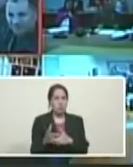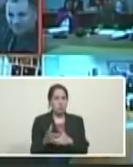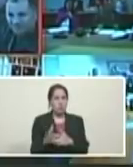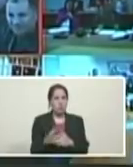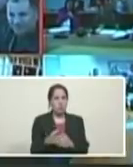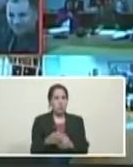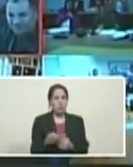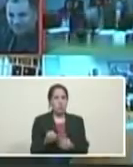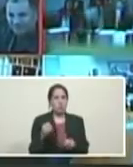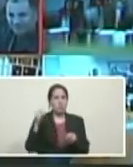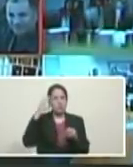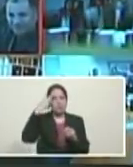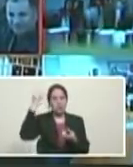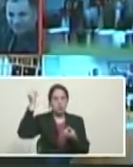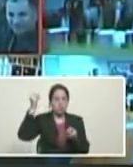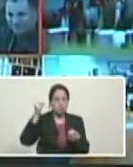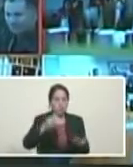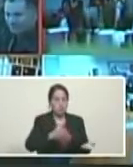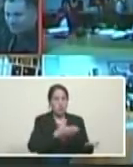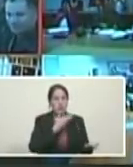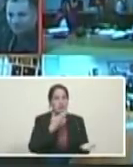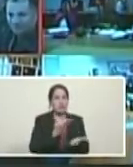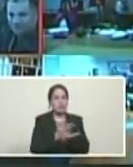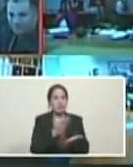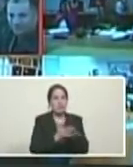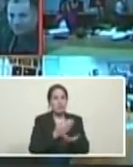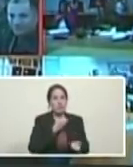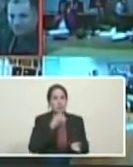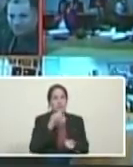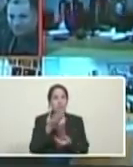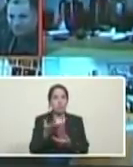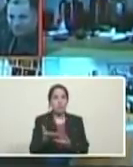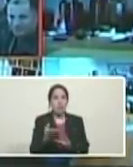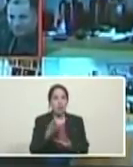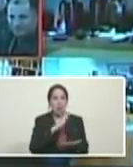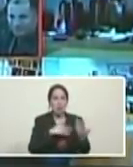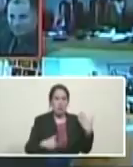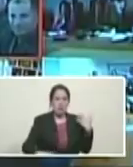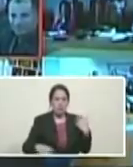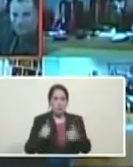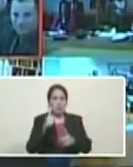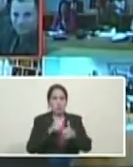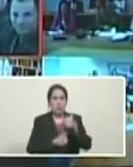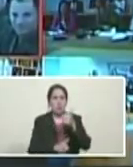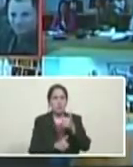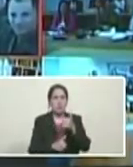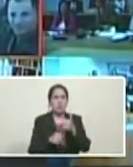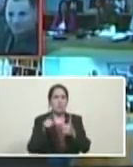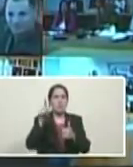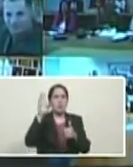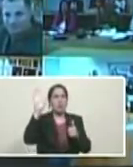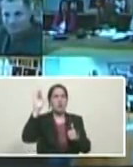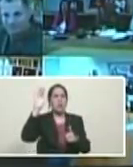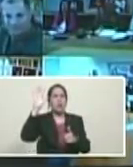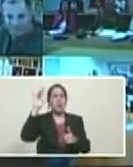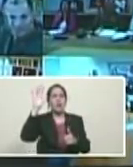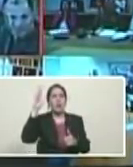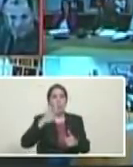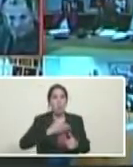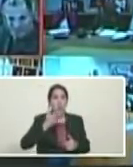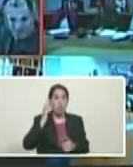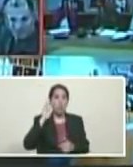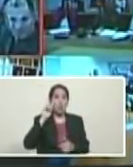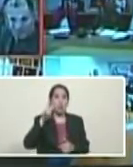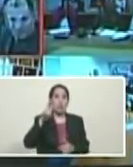de aliento cristiana permanente por allá está nuestra vicepresidenta puede levantar la mano por favor la pudieran